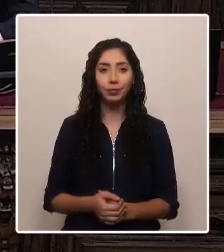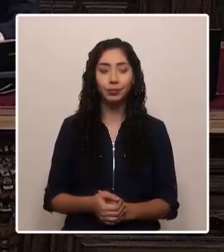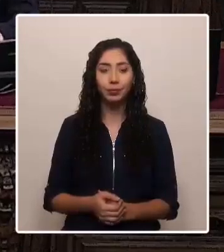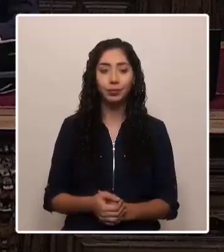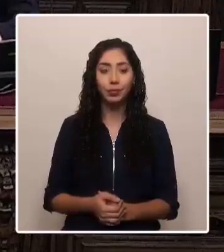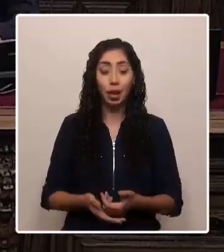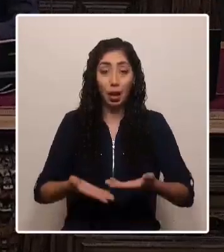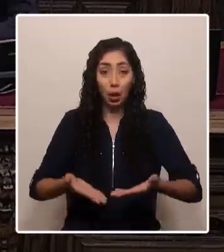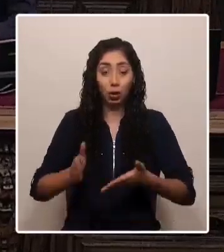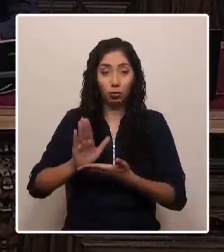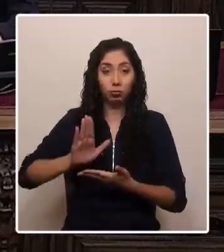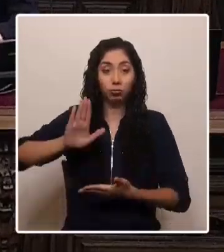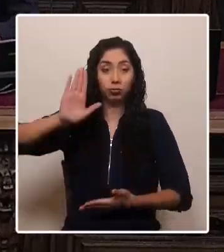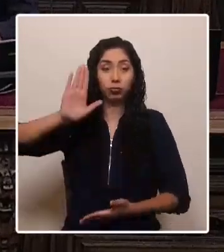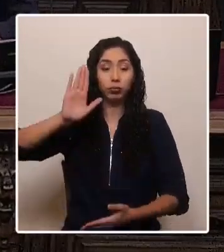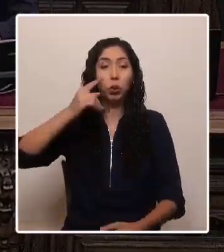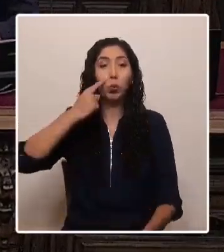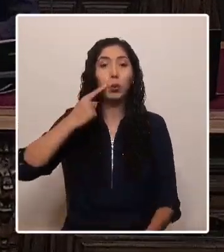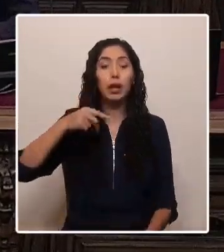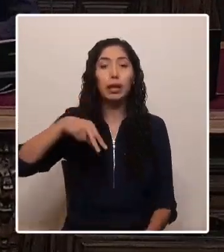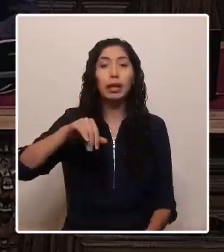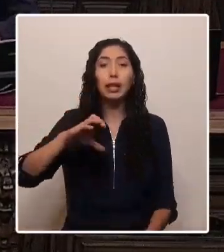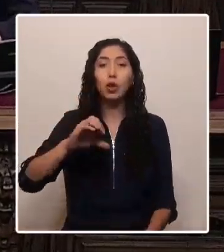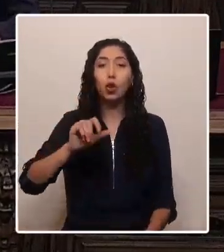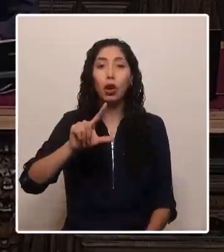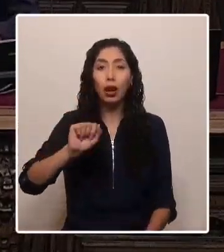Tiene la palabra el convencional Nicolás Núñez.